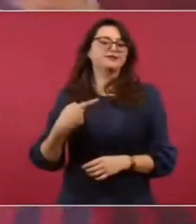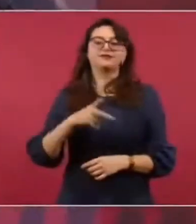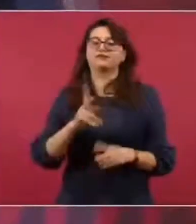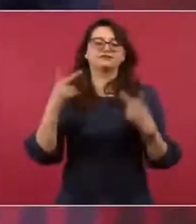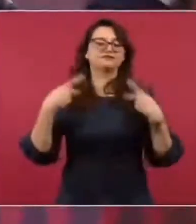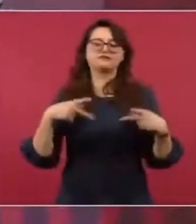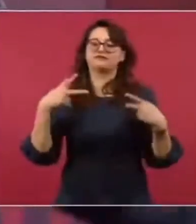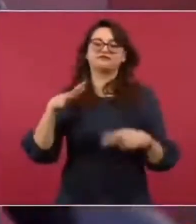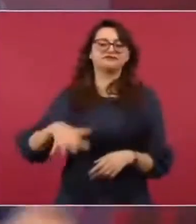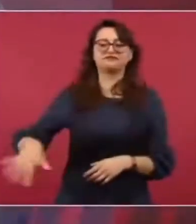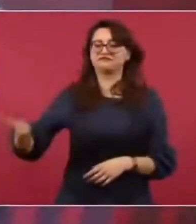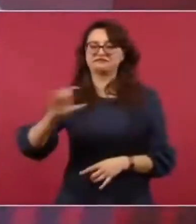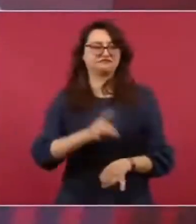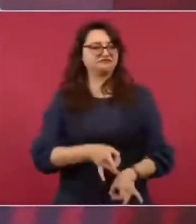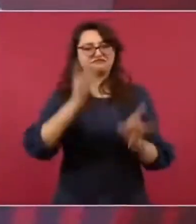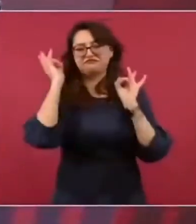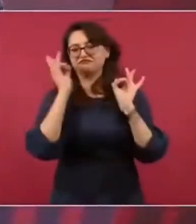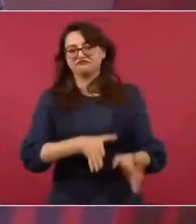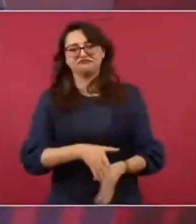¿cómo va a aceptar eso?